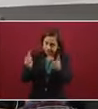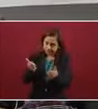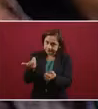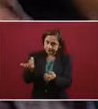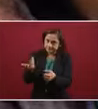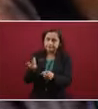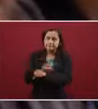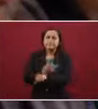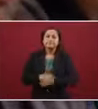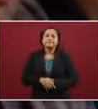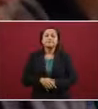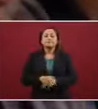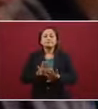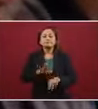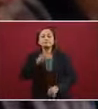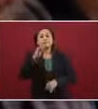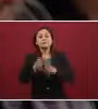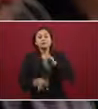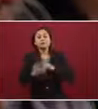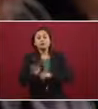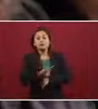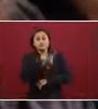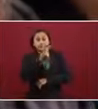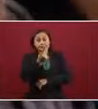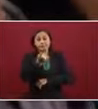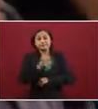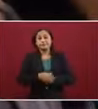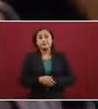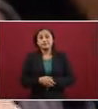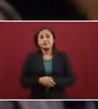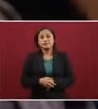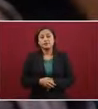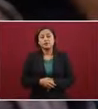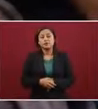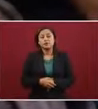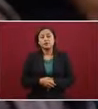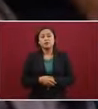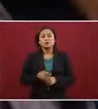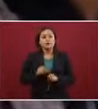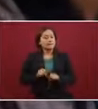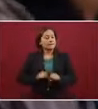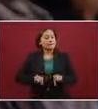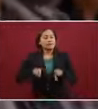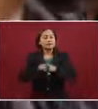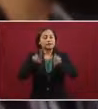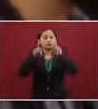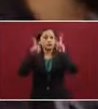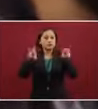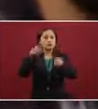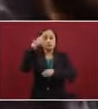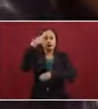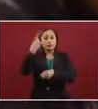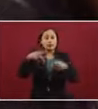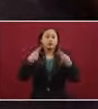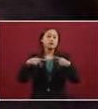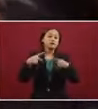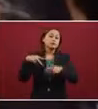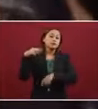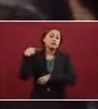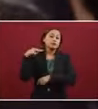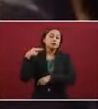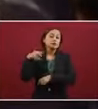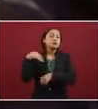y última pregunta que es del interés también de los veracruzanos. El próximo 30, o sea